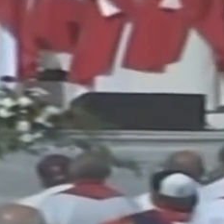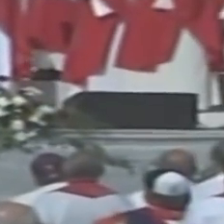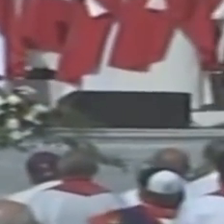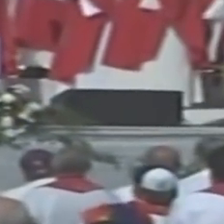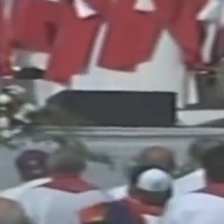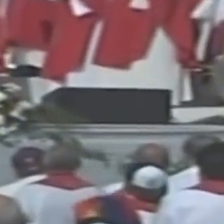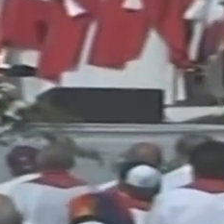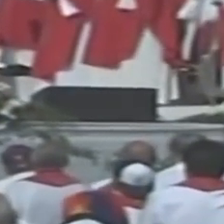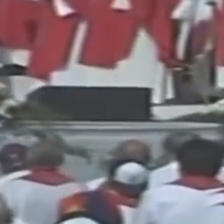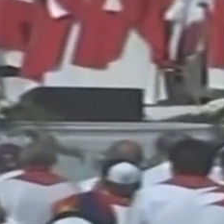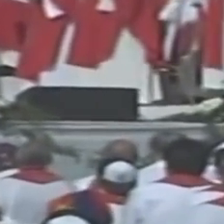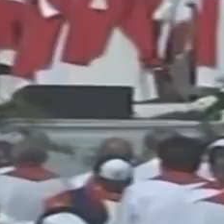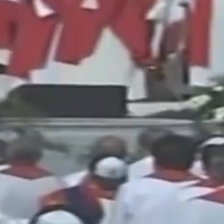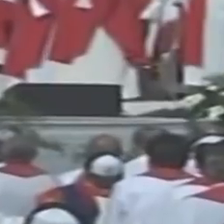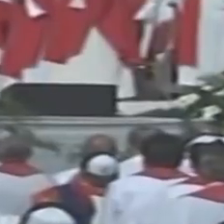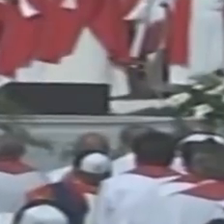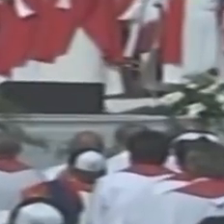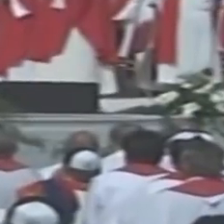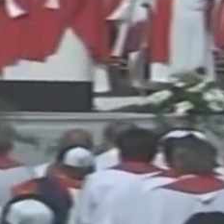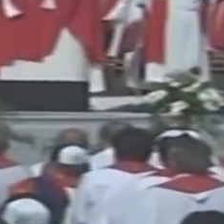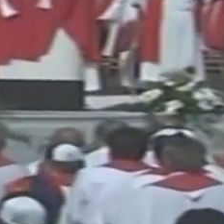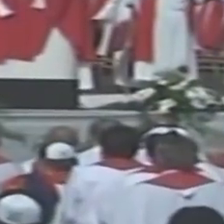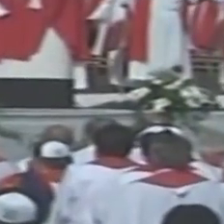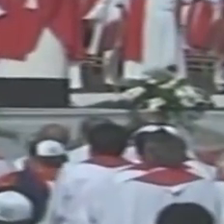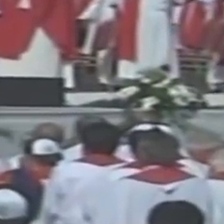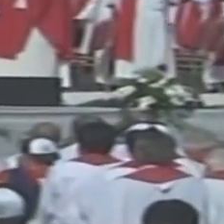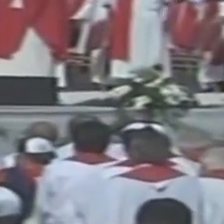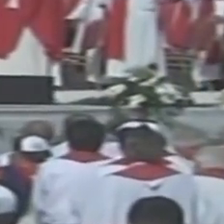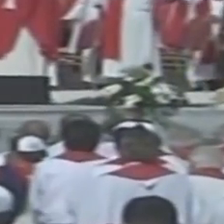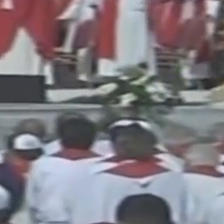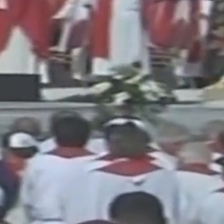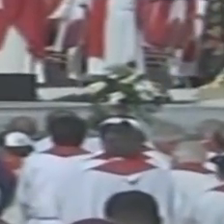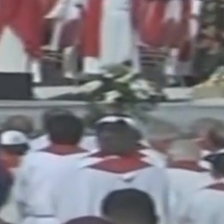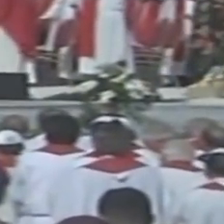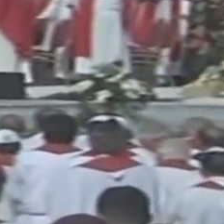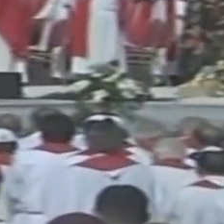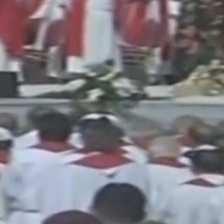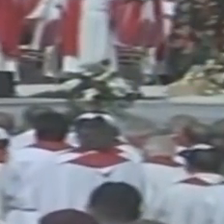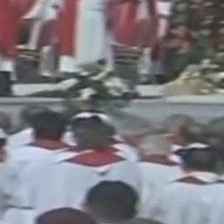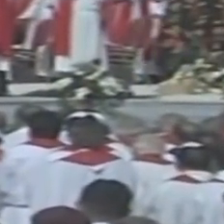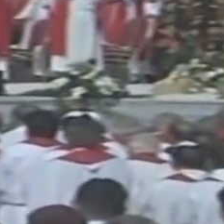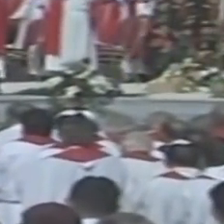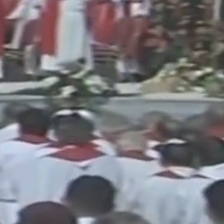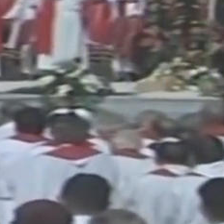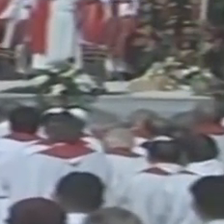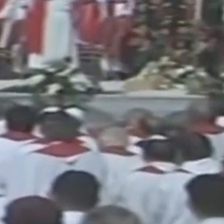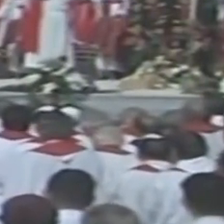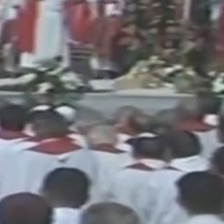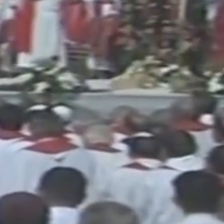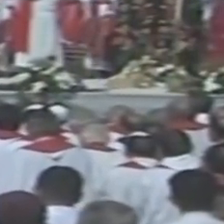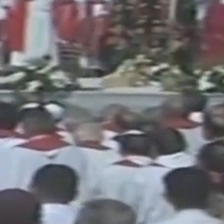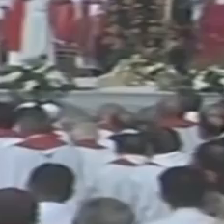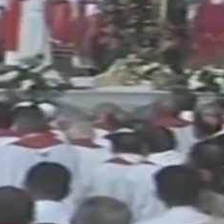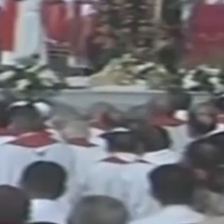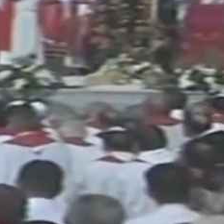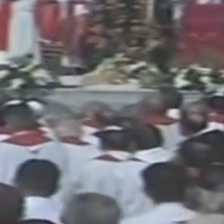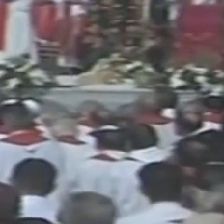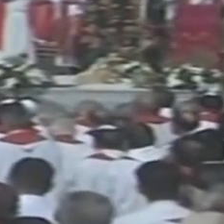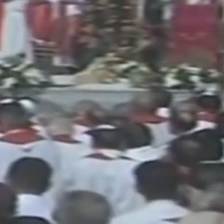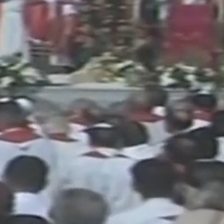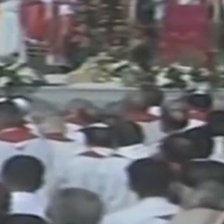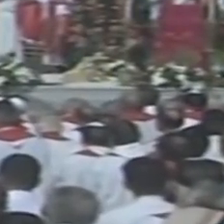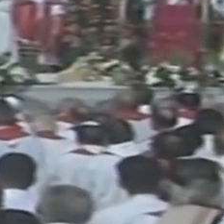omnipotente, en la unidad del Espíritu Santo, todo honor y